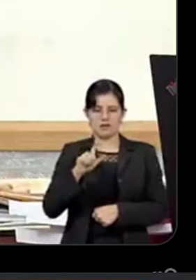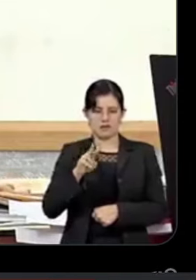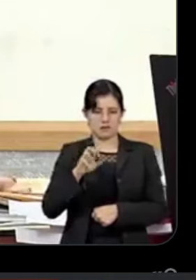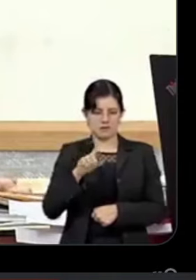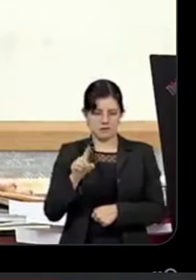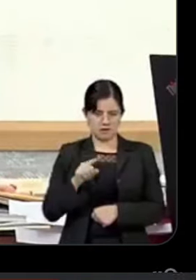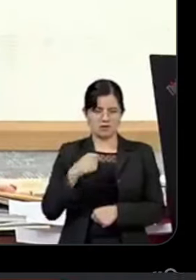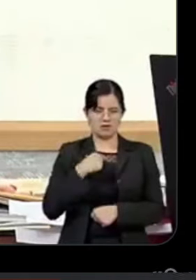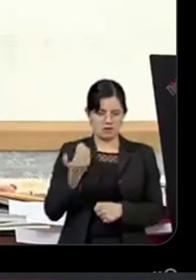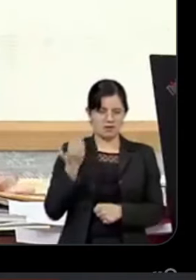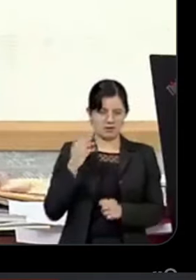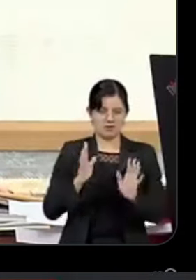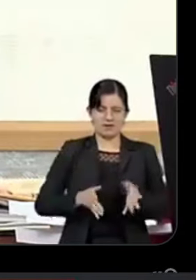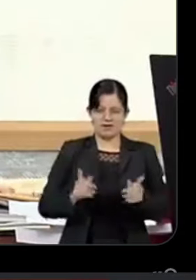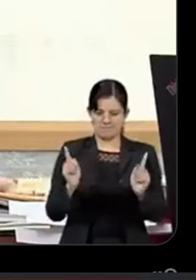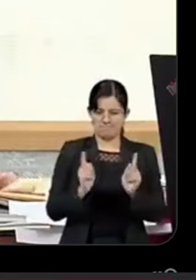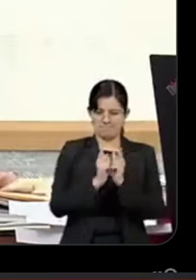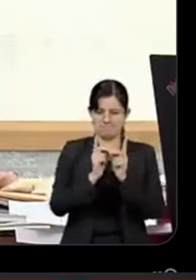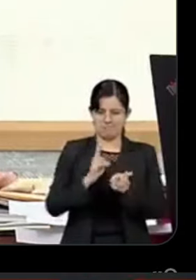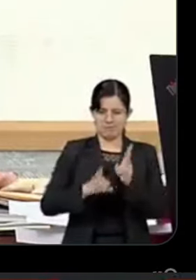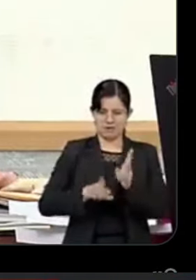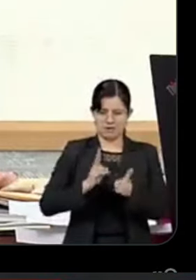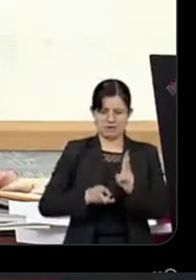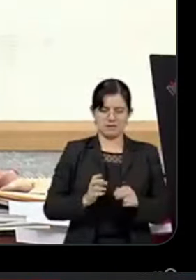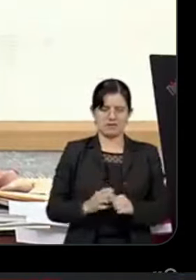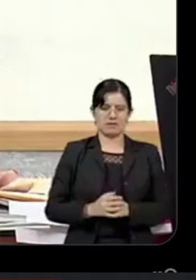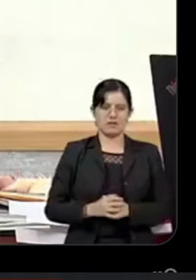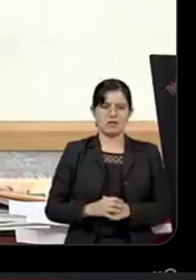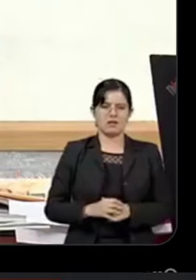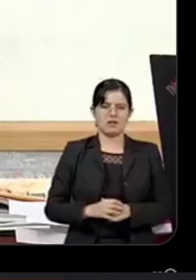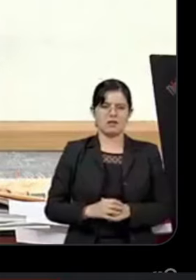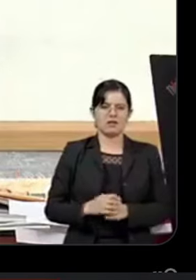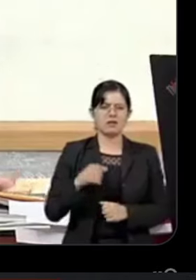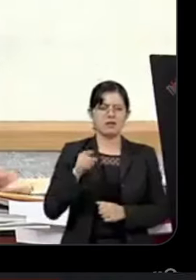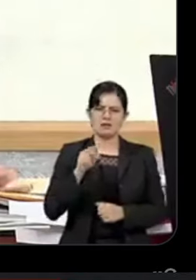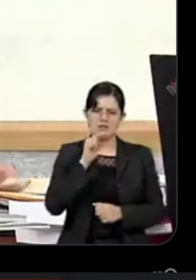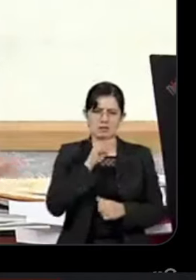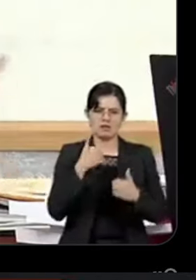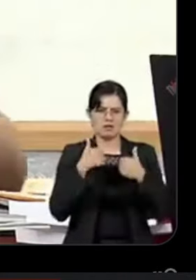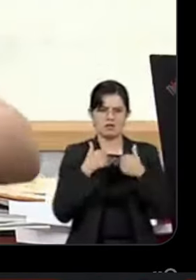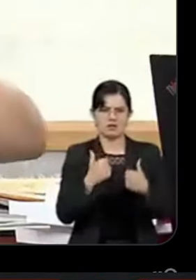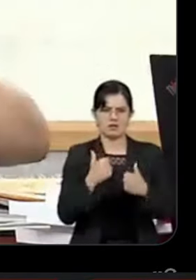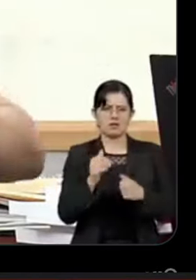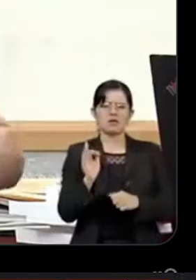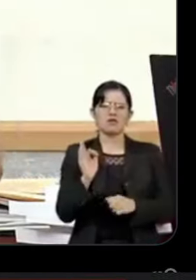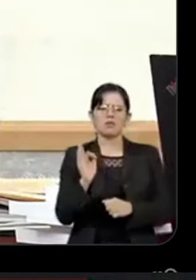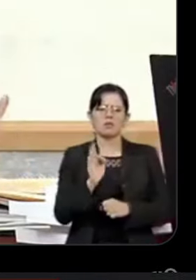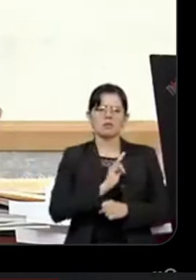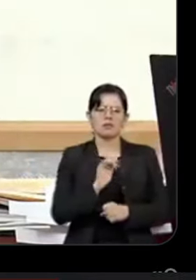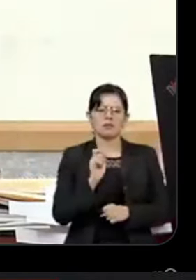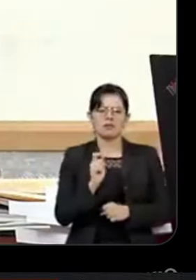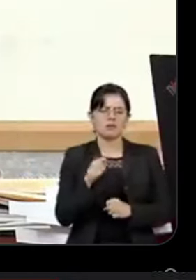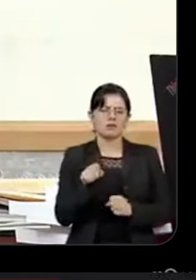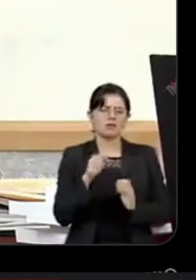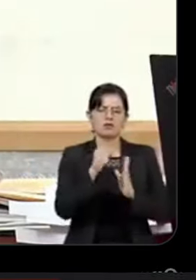de las redes sociales por eso a la sochil le valió Cheto no hizo nada esperó esperó esperó ella escribió todavía en la